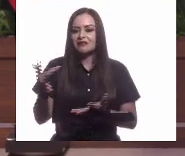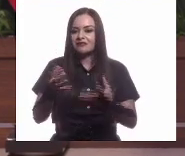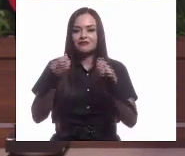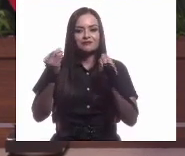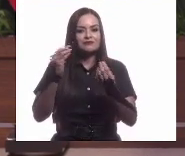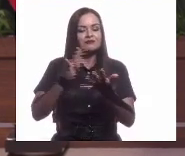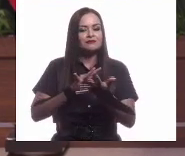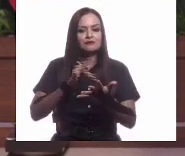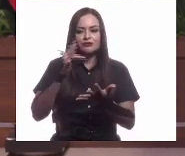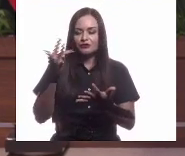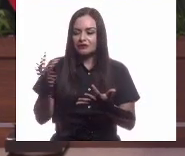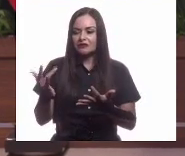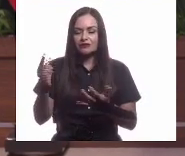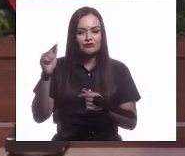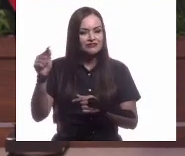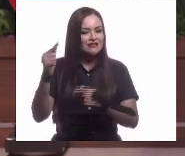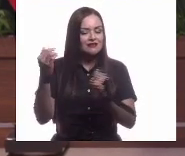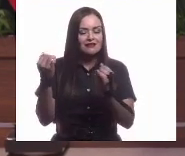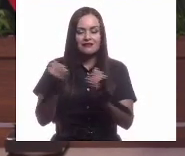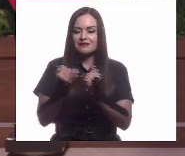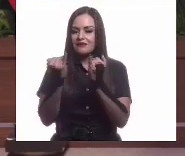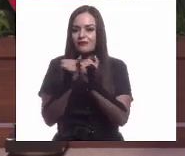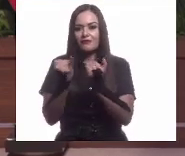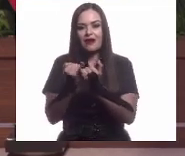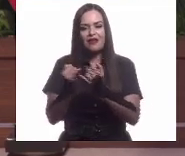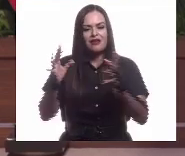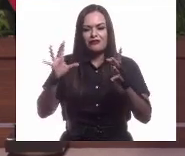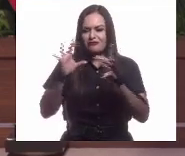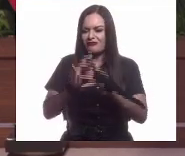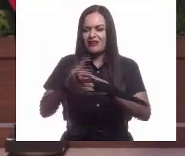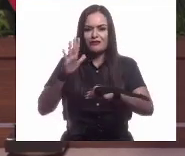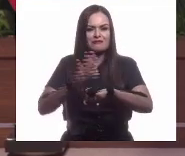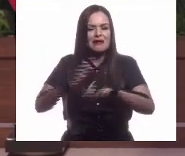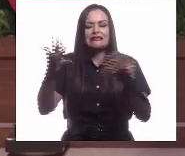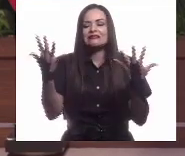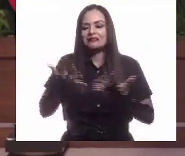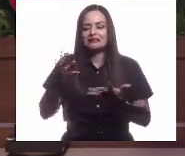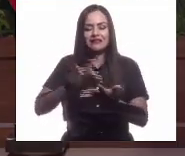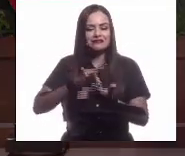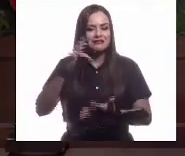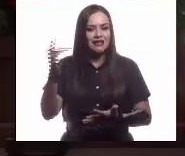Son parte de la solución y unidos siempre podemos más.